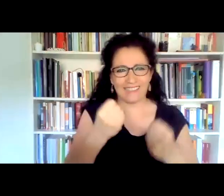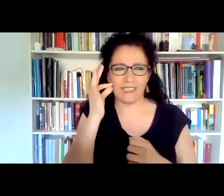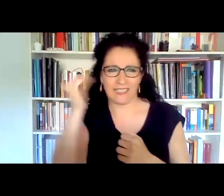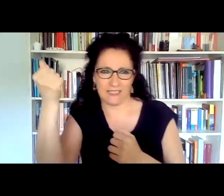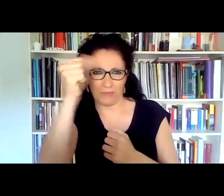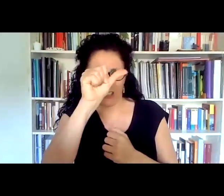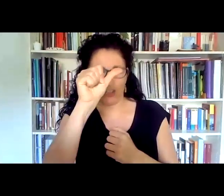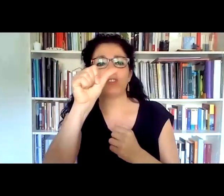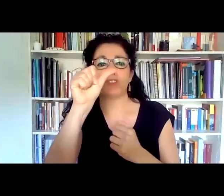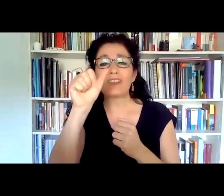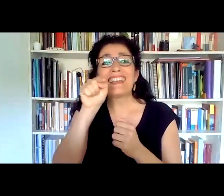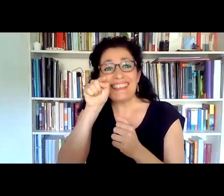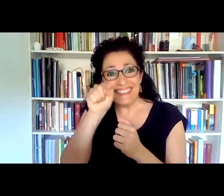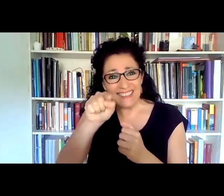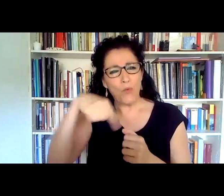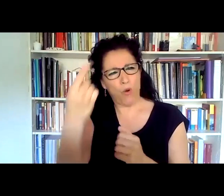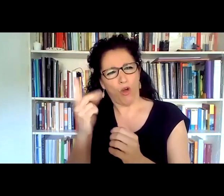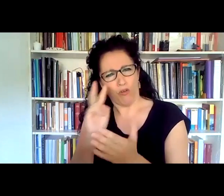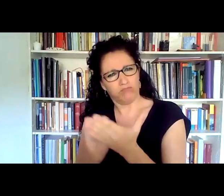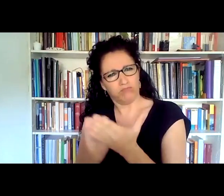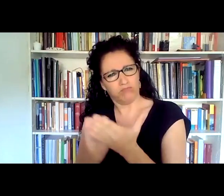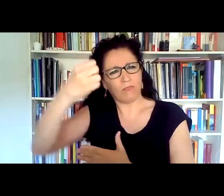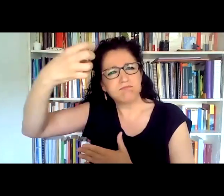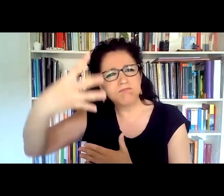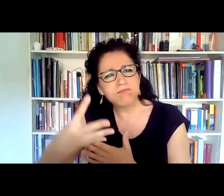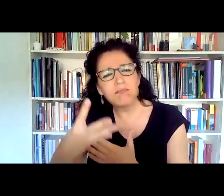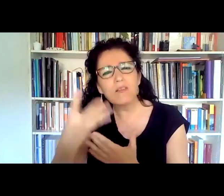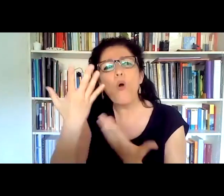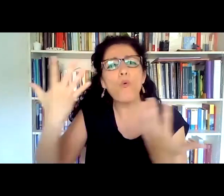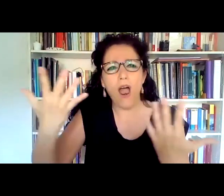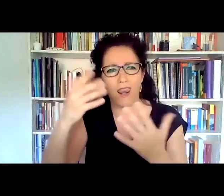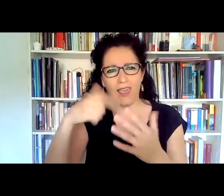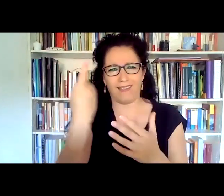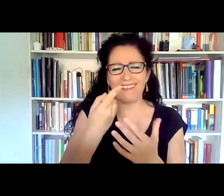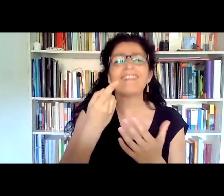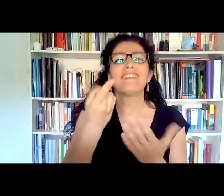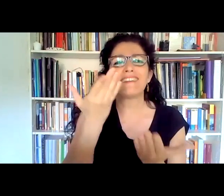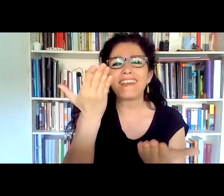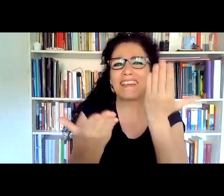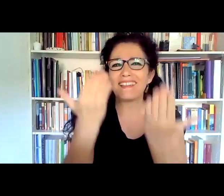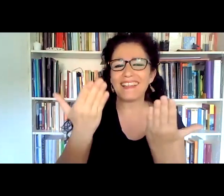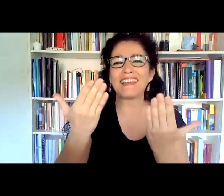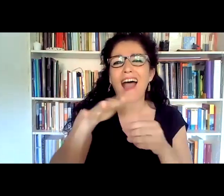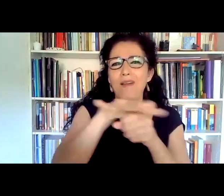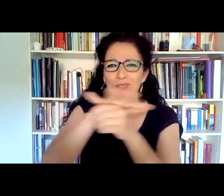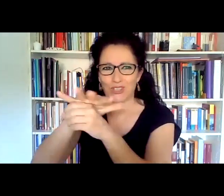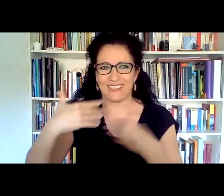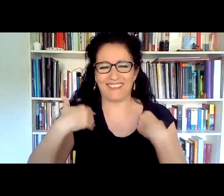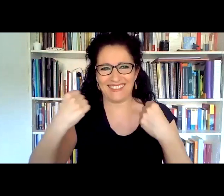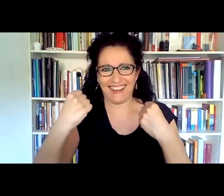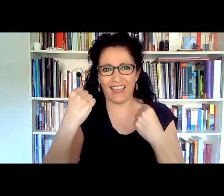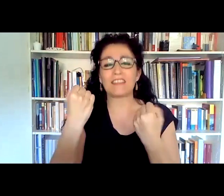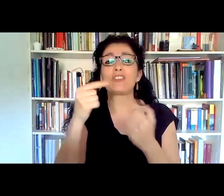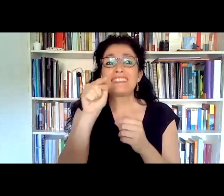española, en reflexión con los expertos y expertas que participaron en esa elaboración, determinando una serie